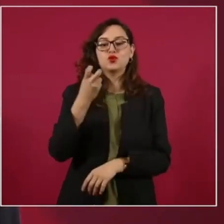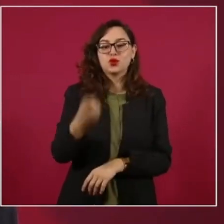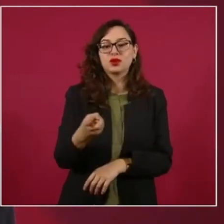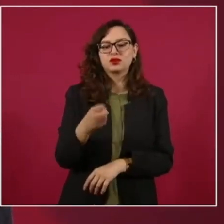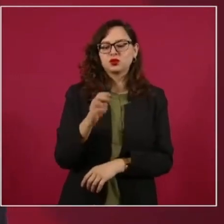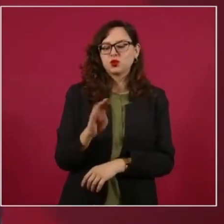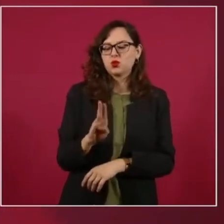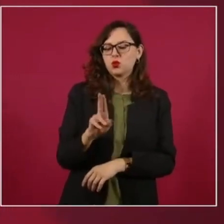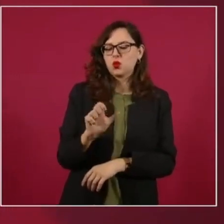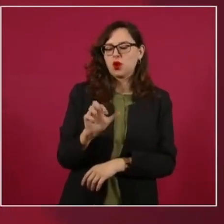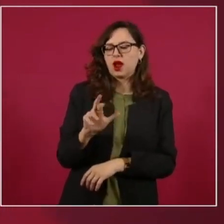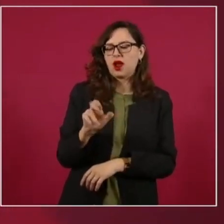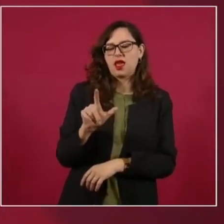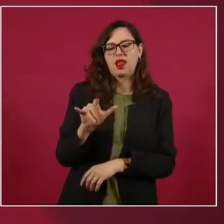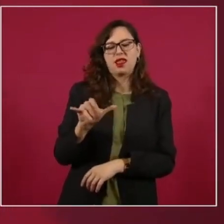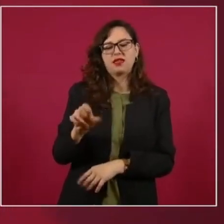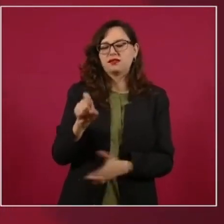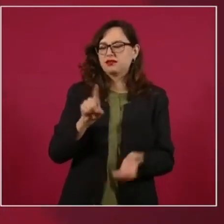Bucareli.